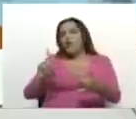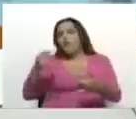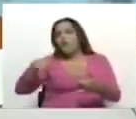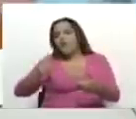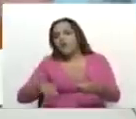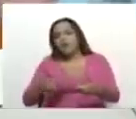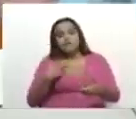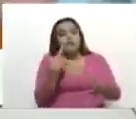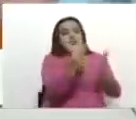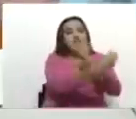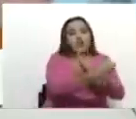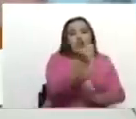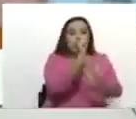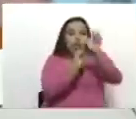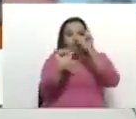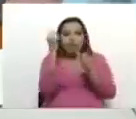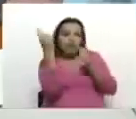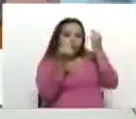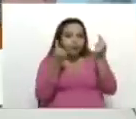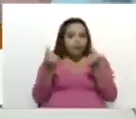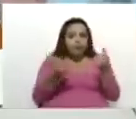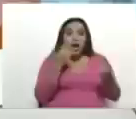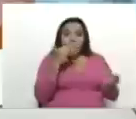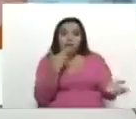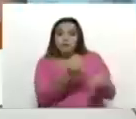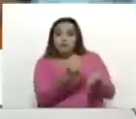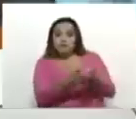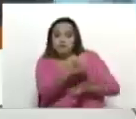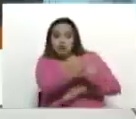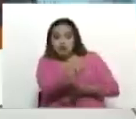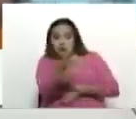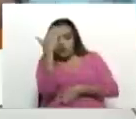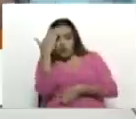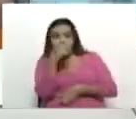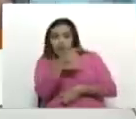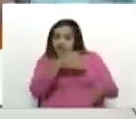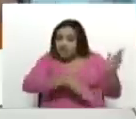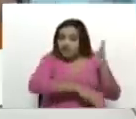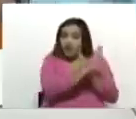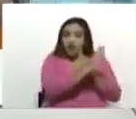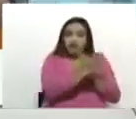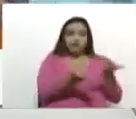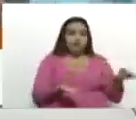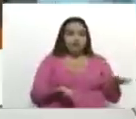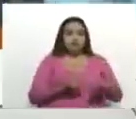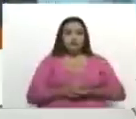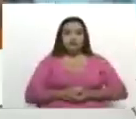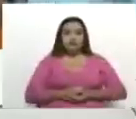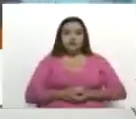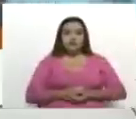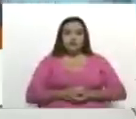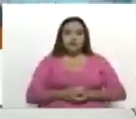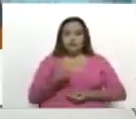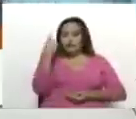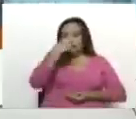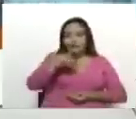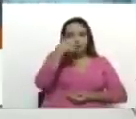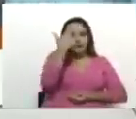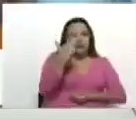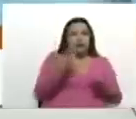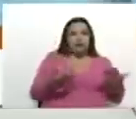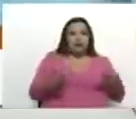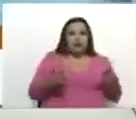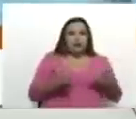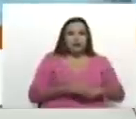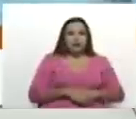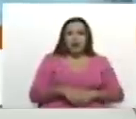eso fue lo que hicieron hay testigos de eso se fueron me imagino avergonzados de su propia cobardía